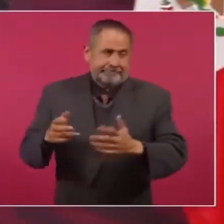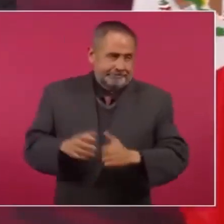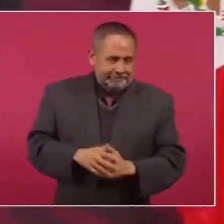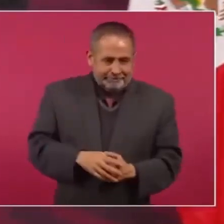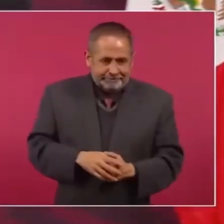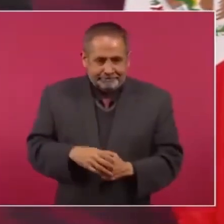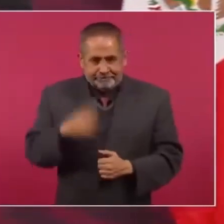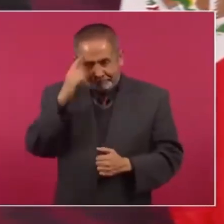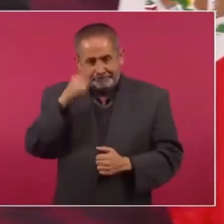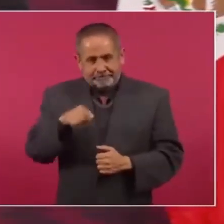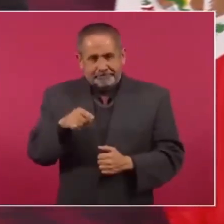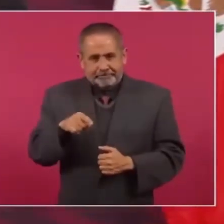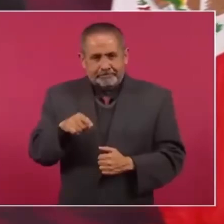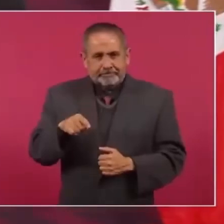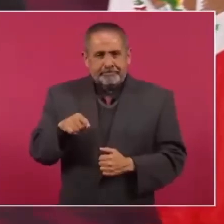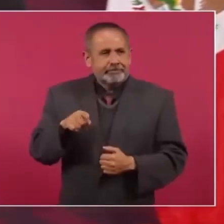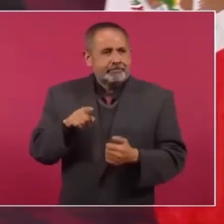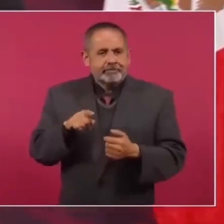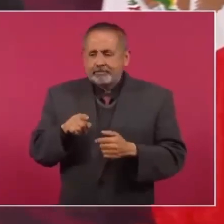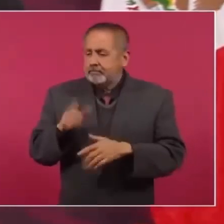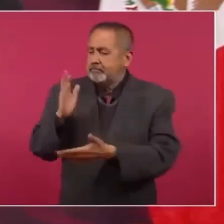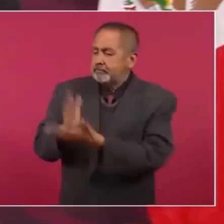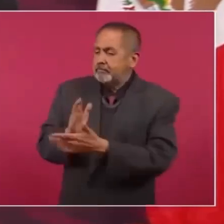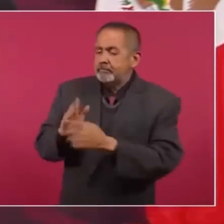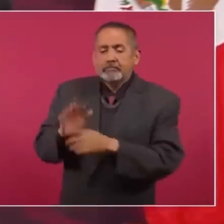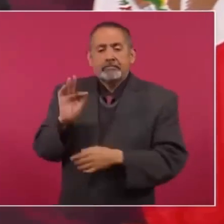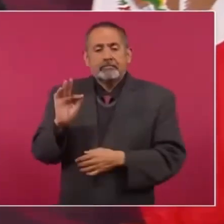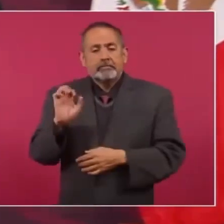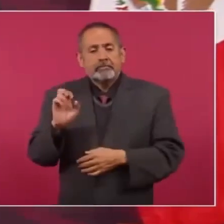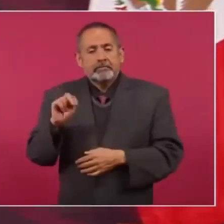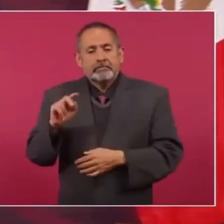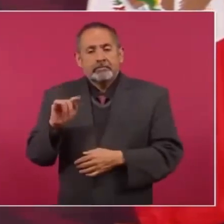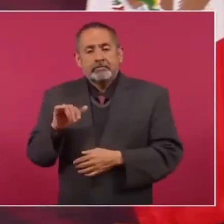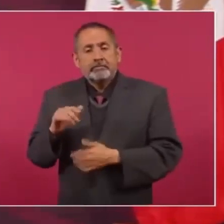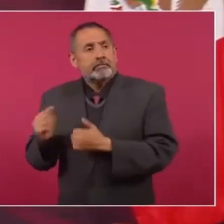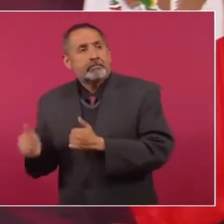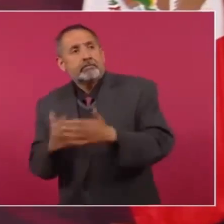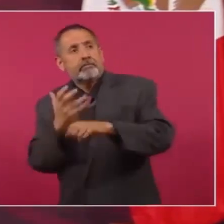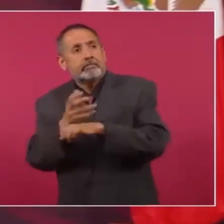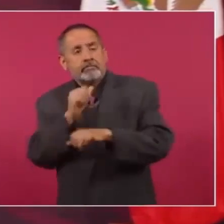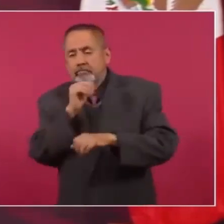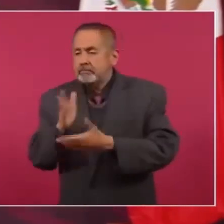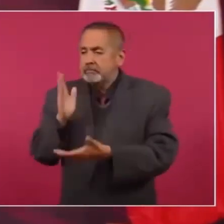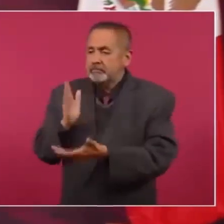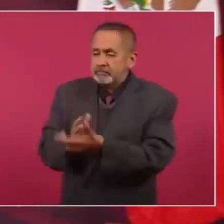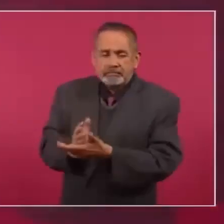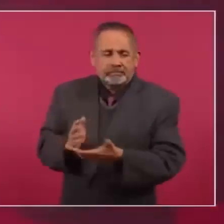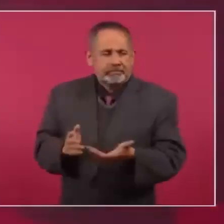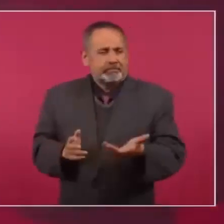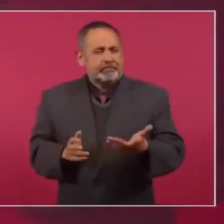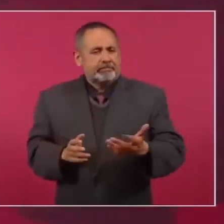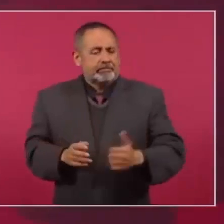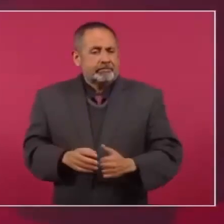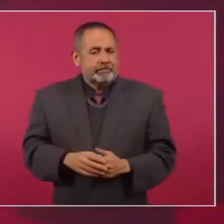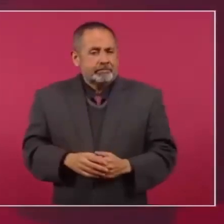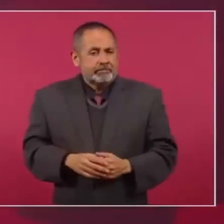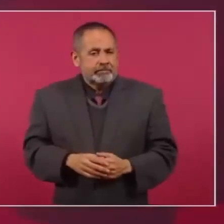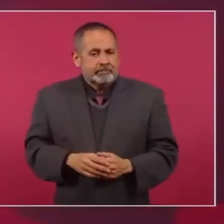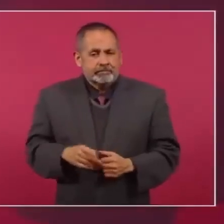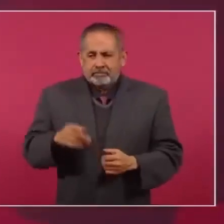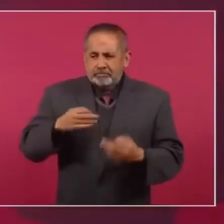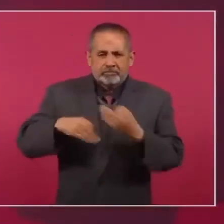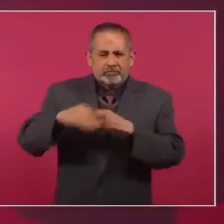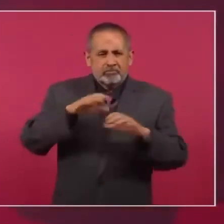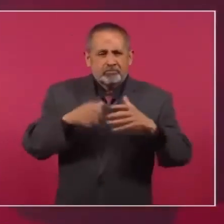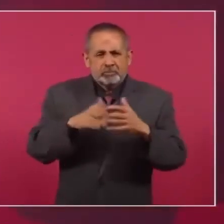no vaya el fentanilo a Estados Unidos y que se genere toda una